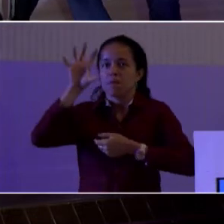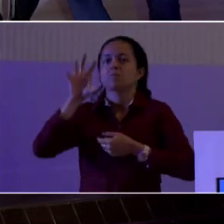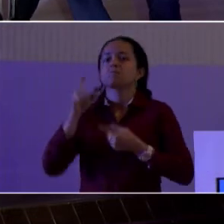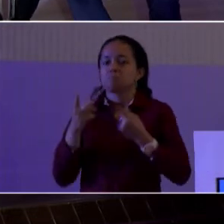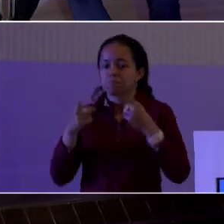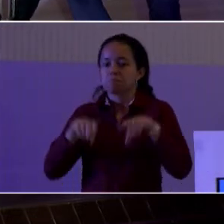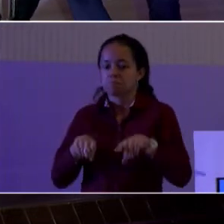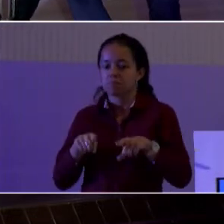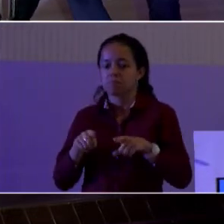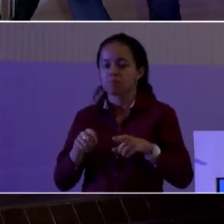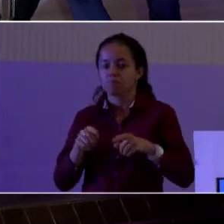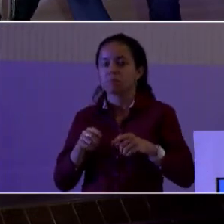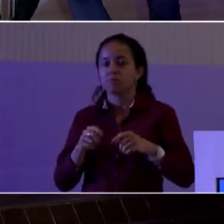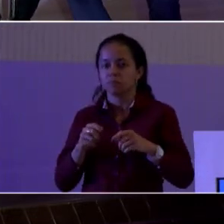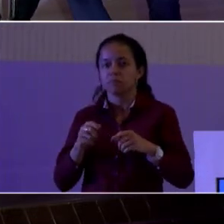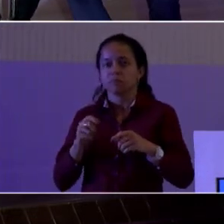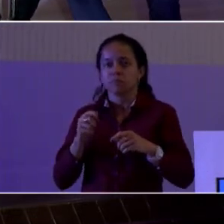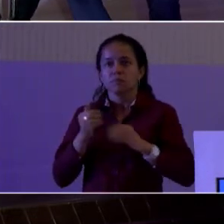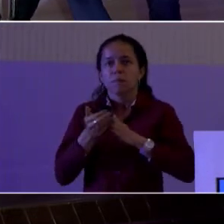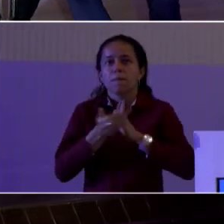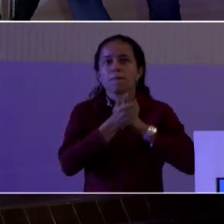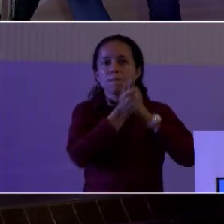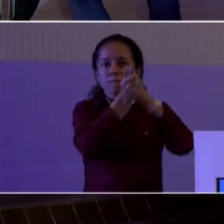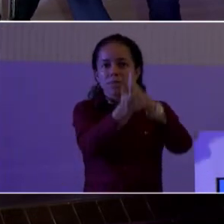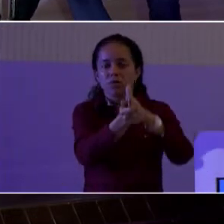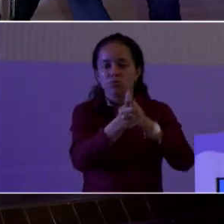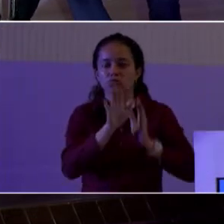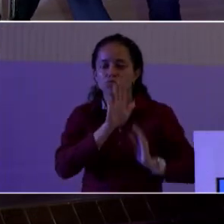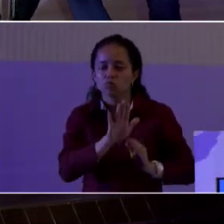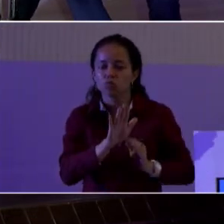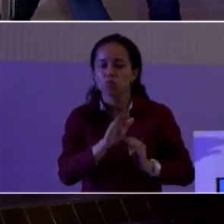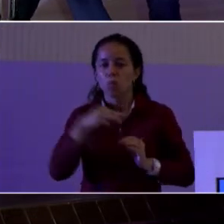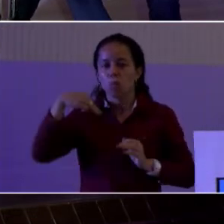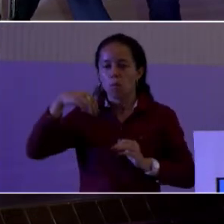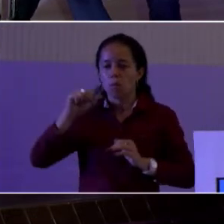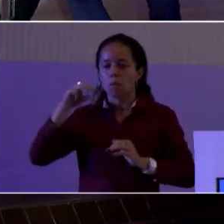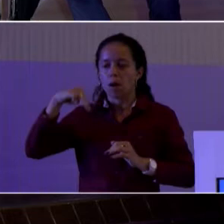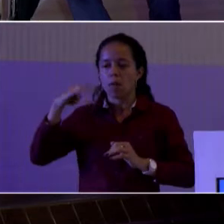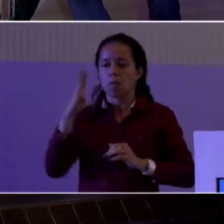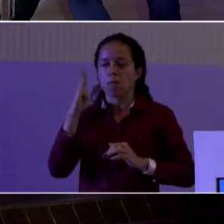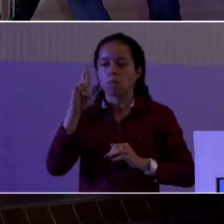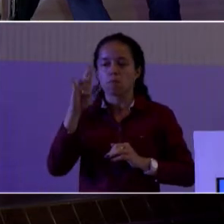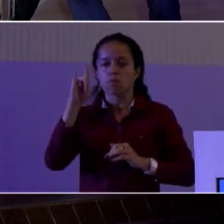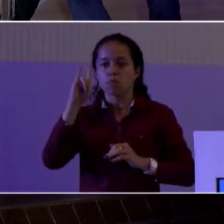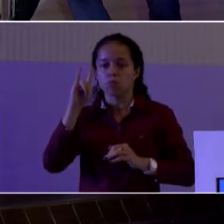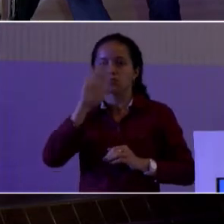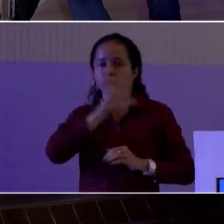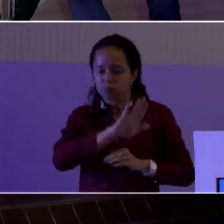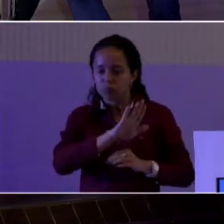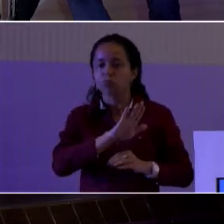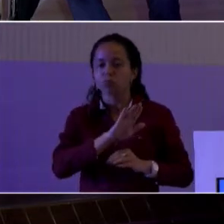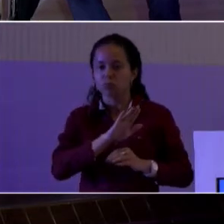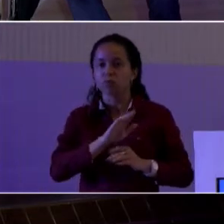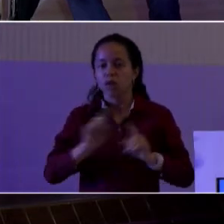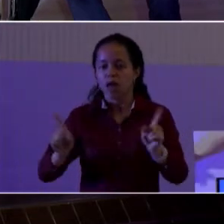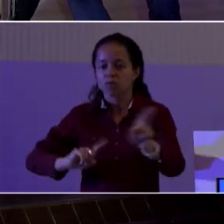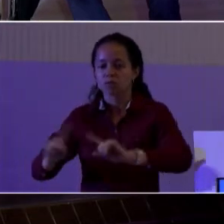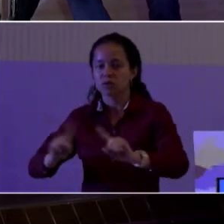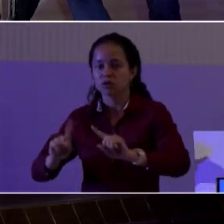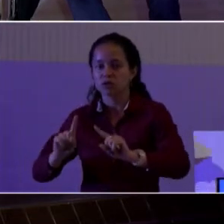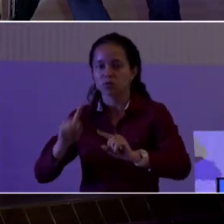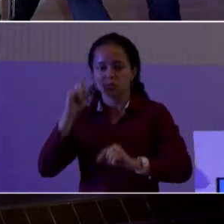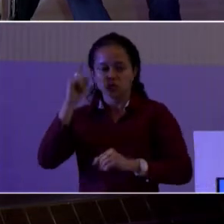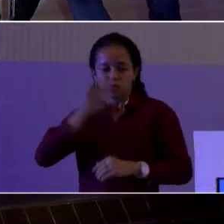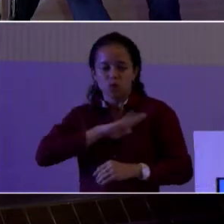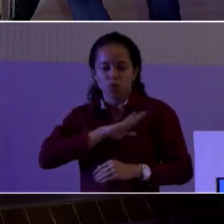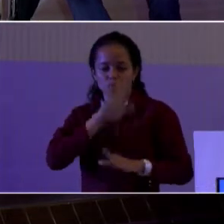varias transferencias metodológicas de la metodología de Mambrú que se han impulsado también con las administraciones locales. Y